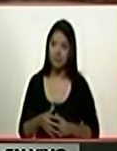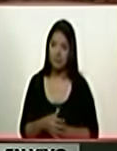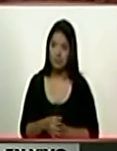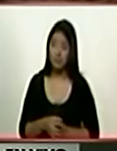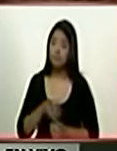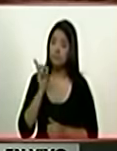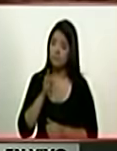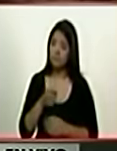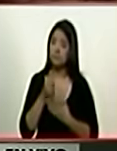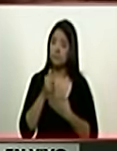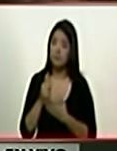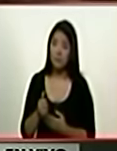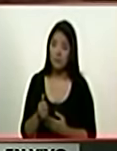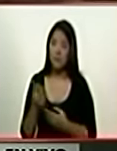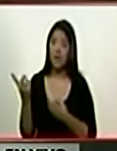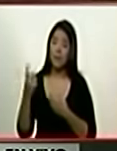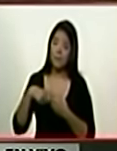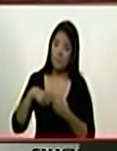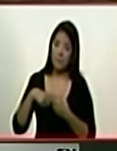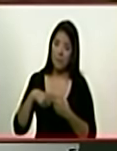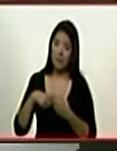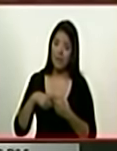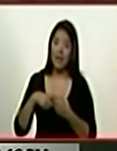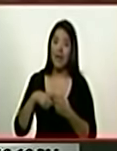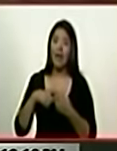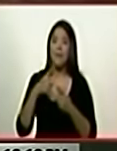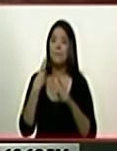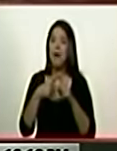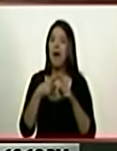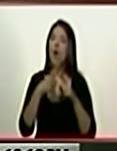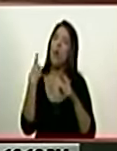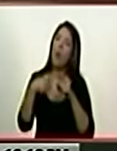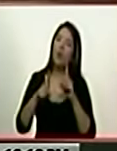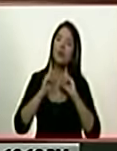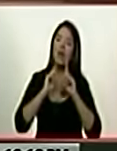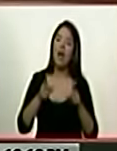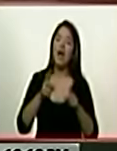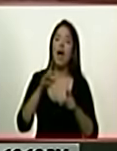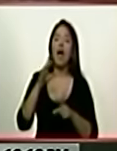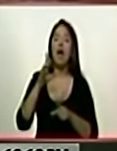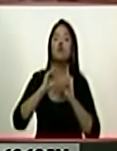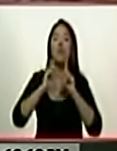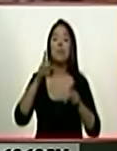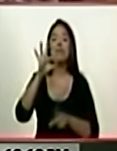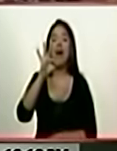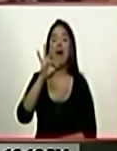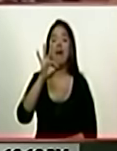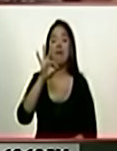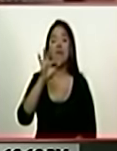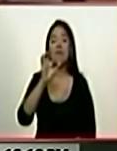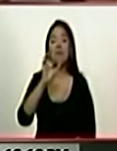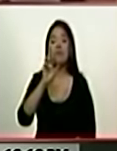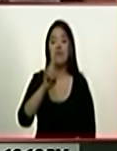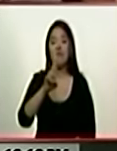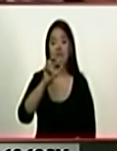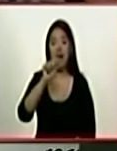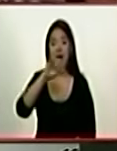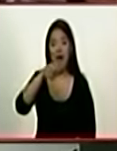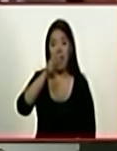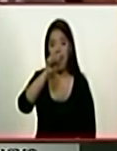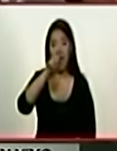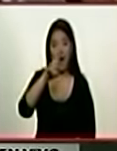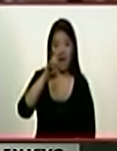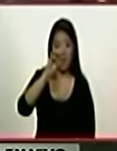beneficiar la incorporación en el este de la autopista Francisco Fajardo. Y quiero también reflejar el hecho de que esta